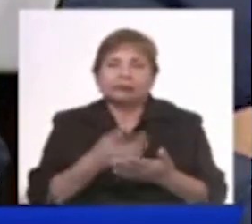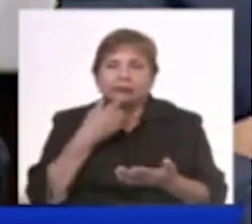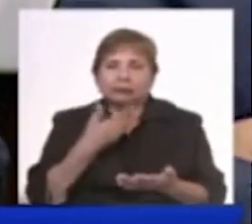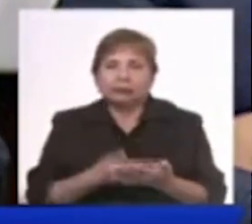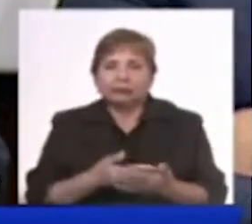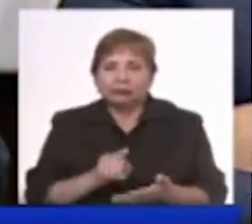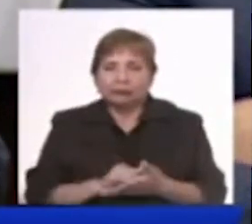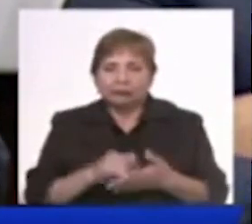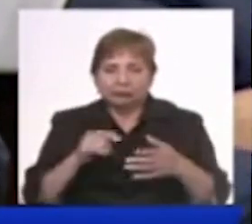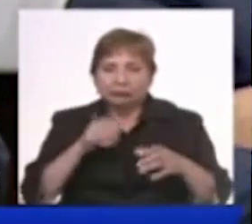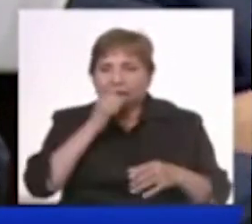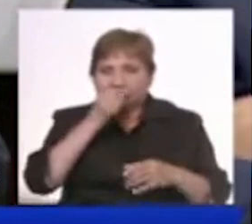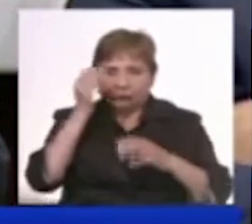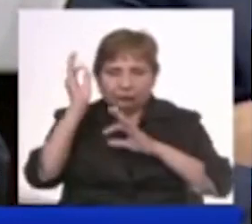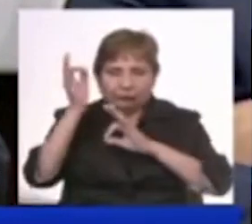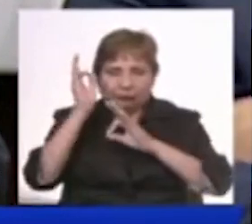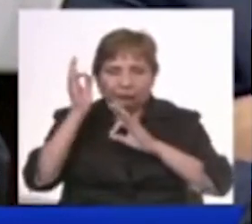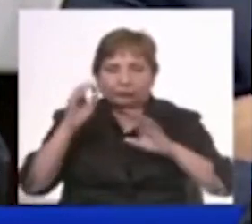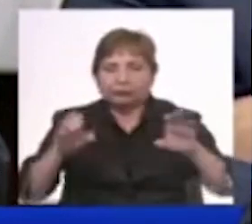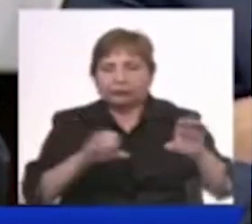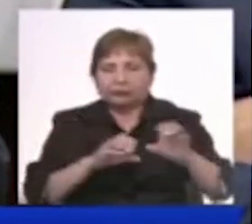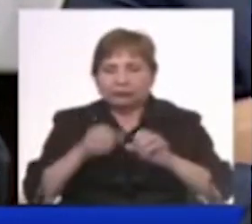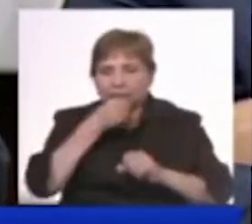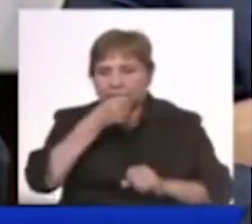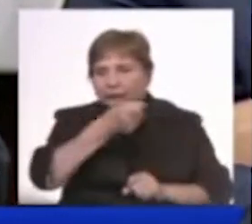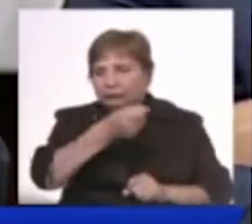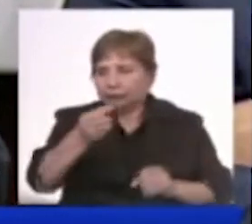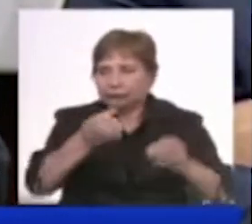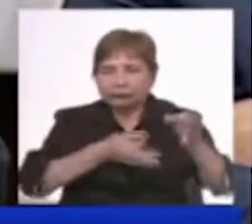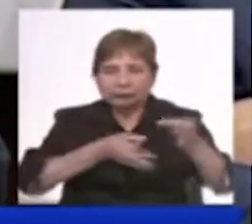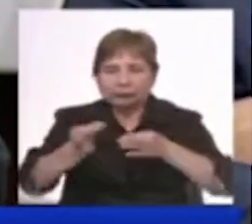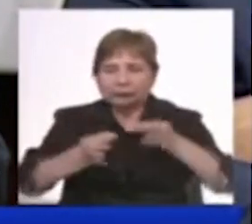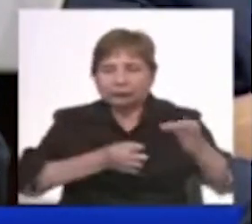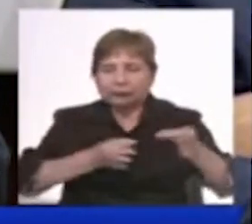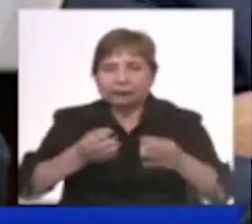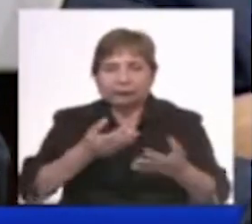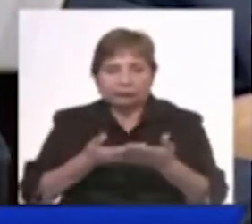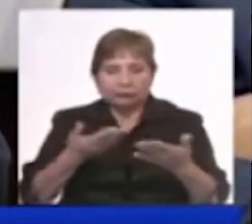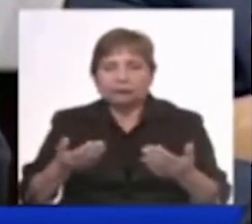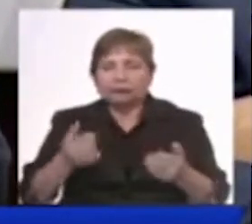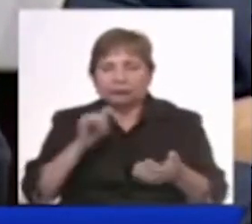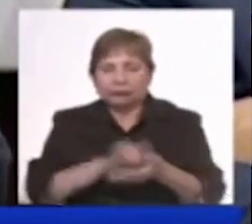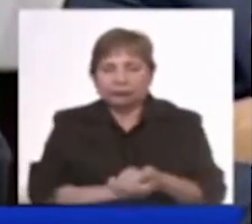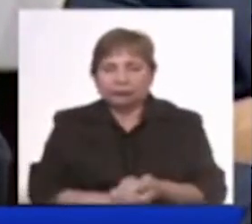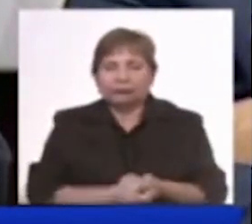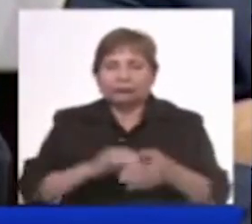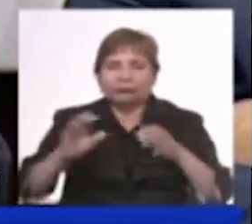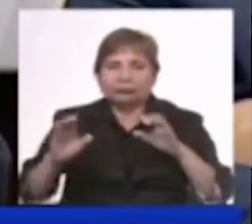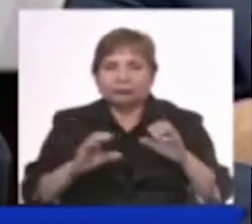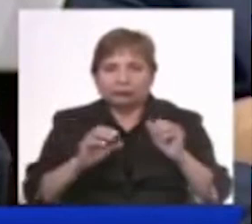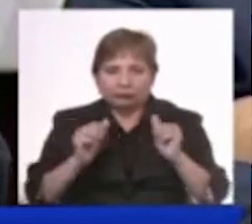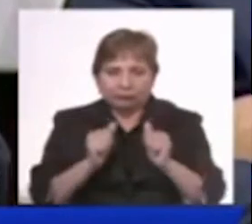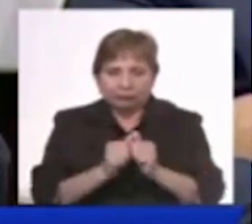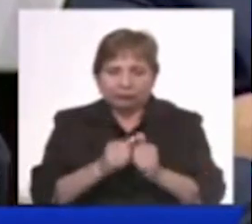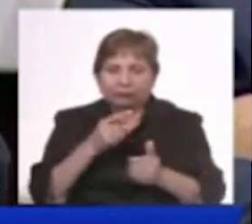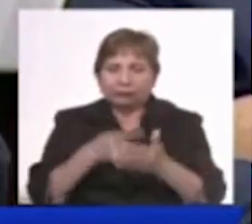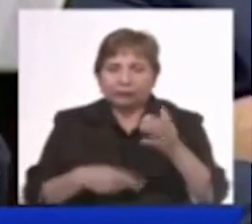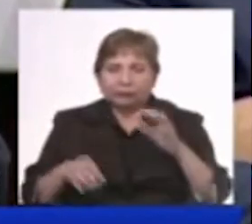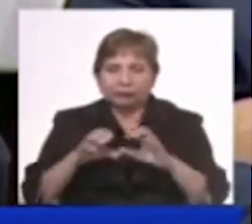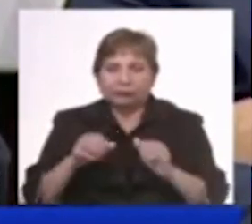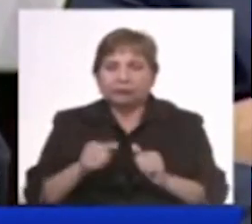es esta conferencia que venimos realizando y venimos explicando qué se ha hecho y qué se va a